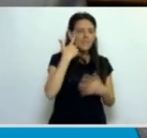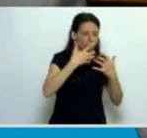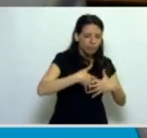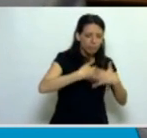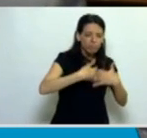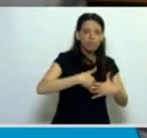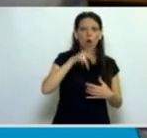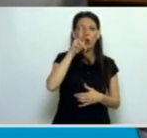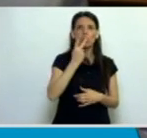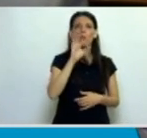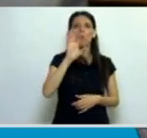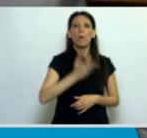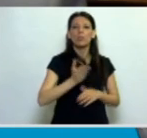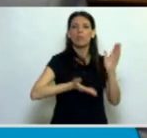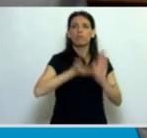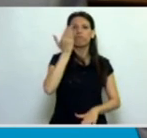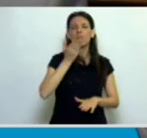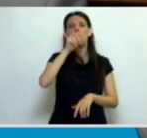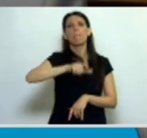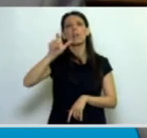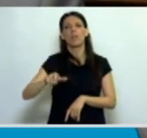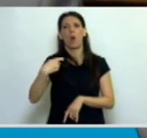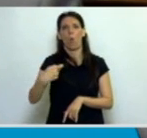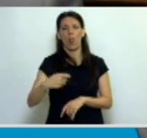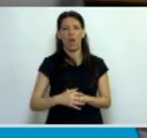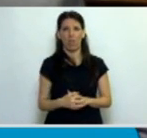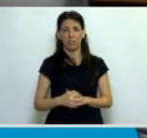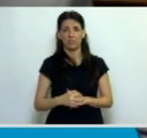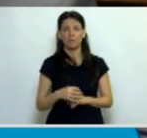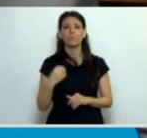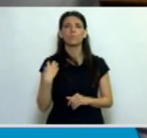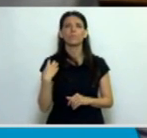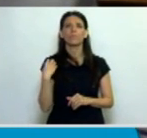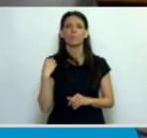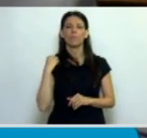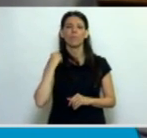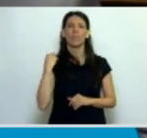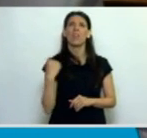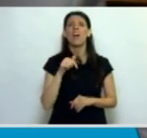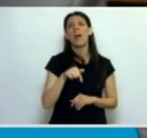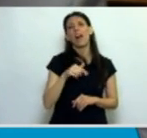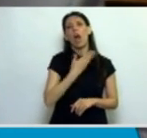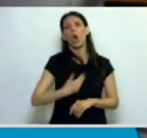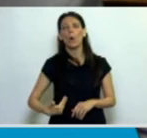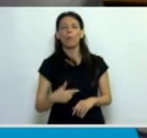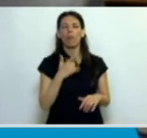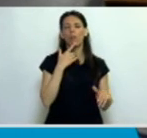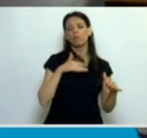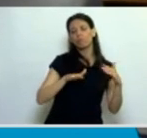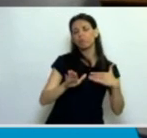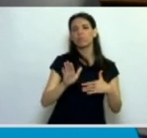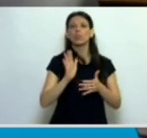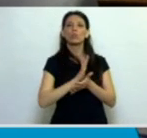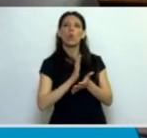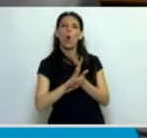jubilados, y el Gobierno, una vez más, quiere hacer pasar este proyecto como una defensa de los